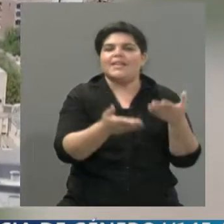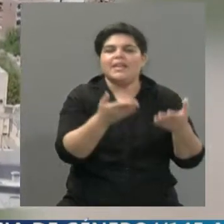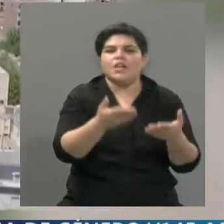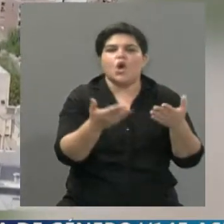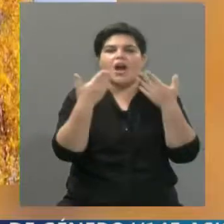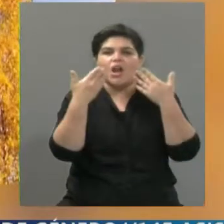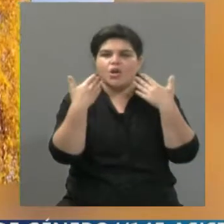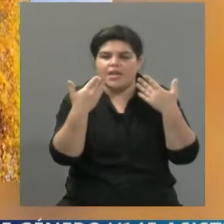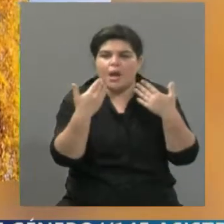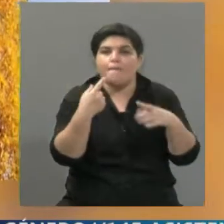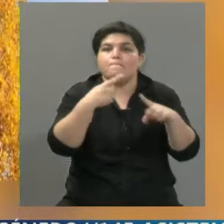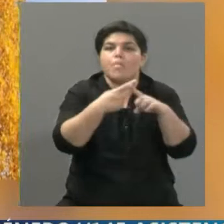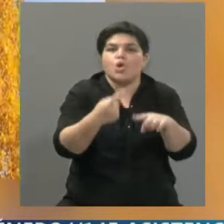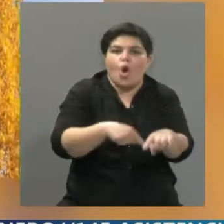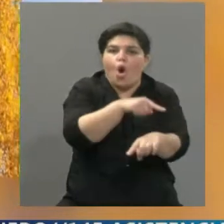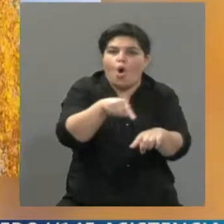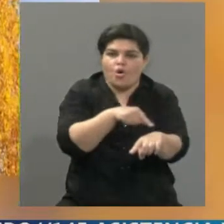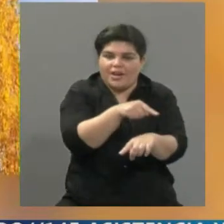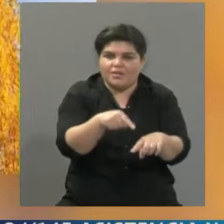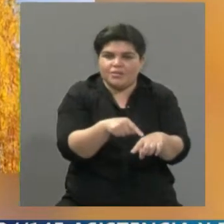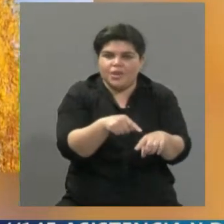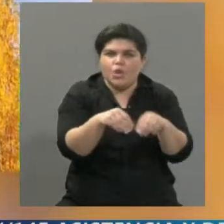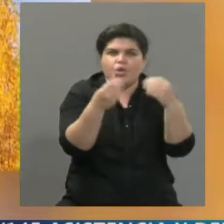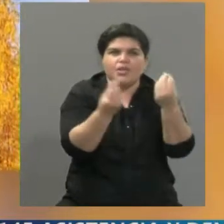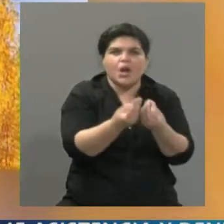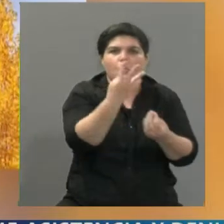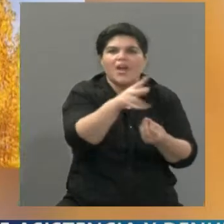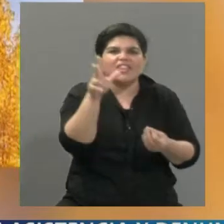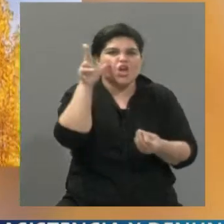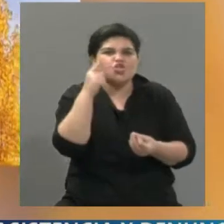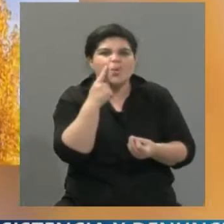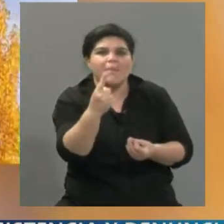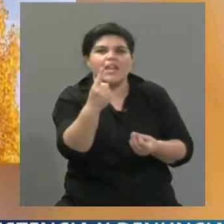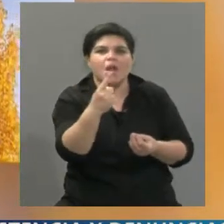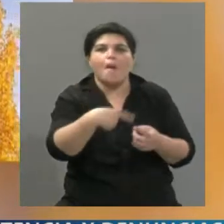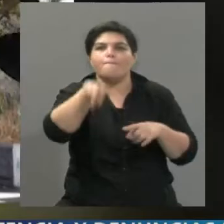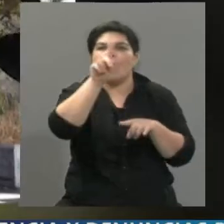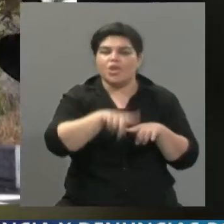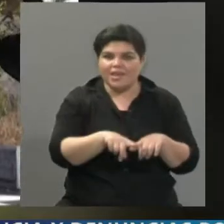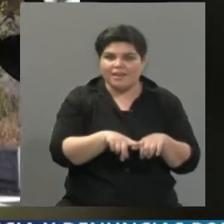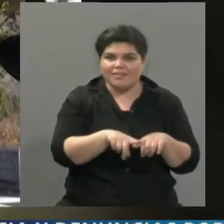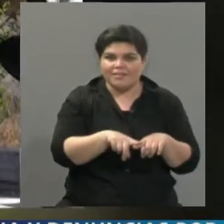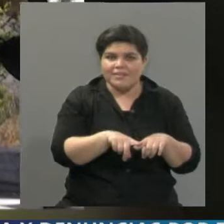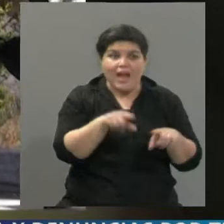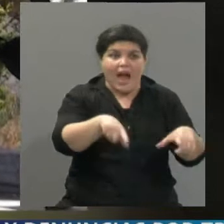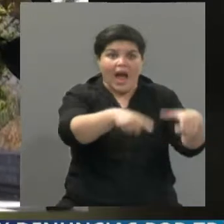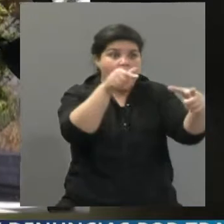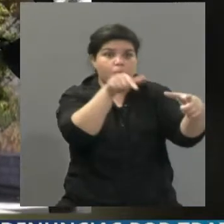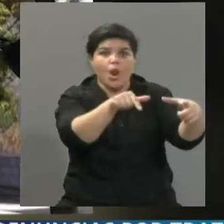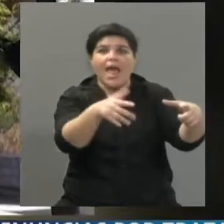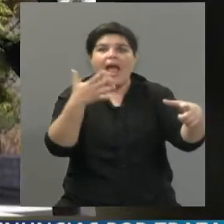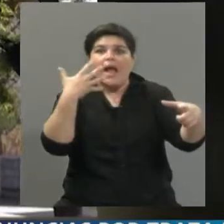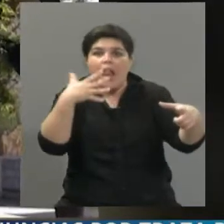48.000 en el día. Sí. Imagínense 324.000. ¿Cuántos aires